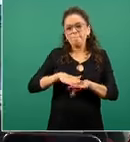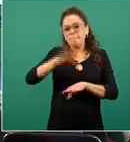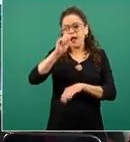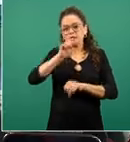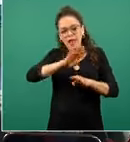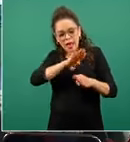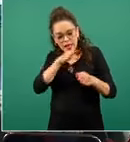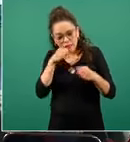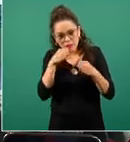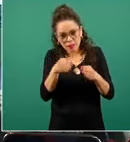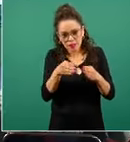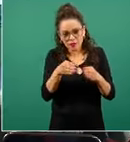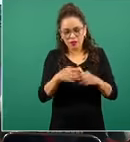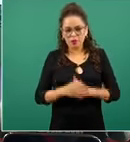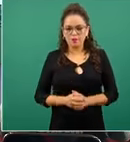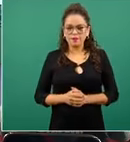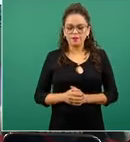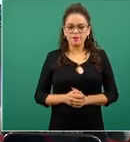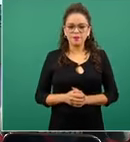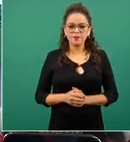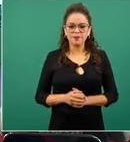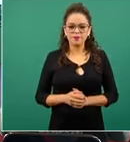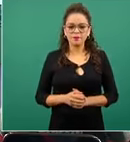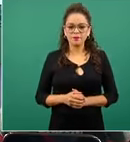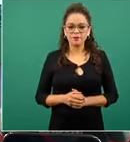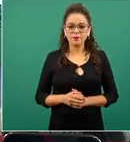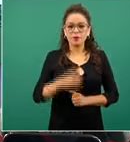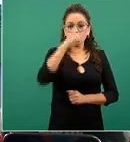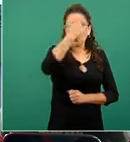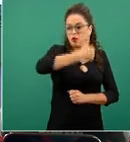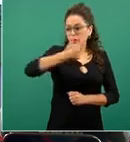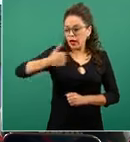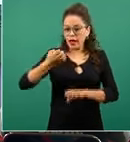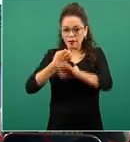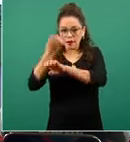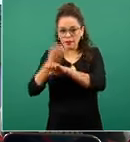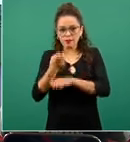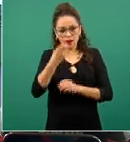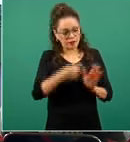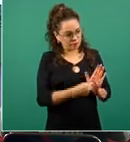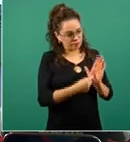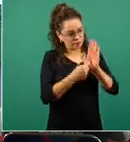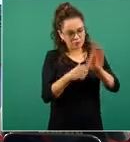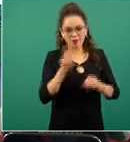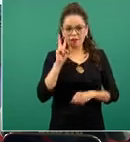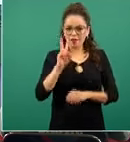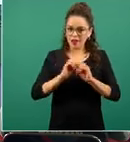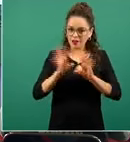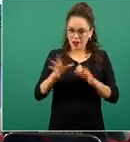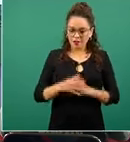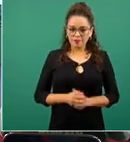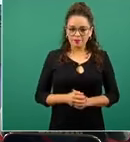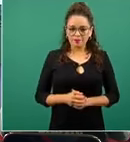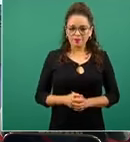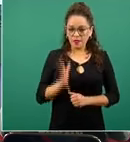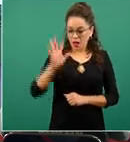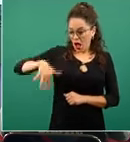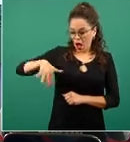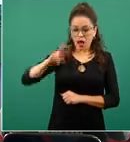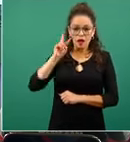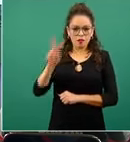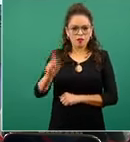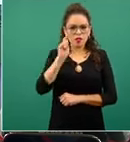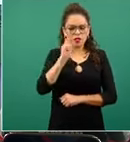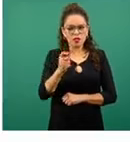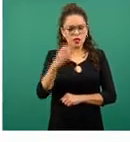en nuestras gráficas en donde presentamos por entidad federativa este comportamiento. Como ya habíamos visto, las camas